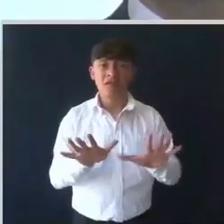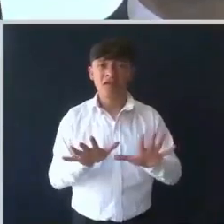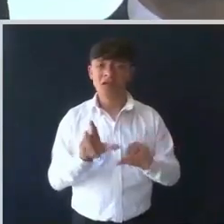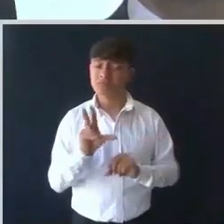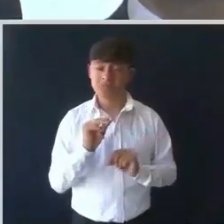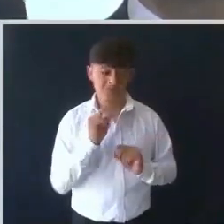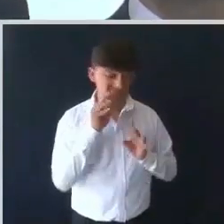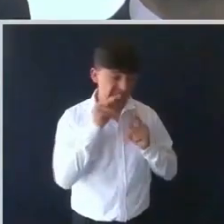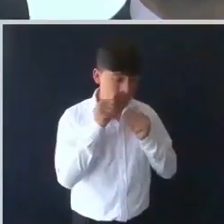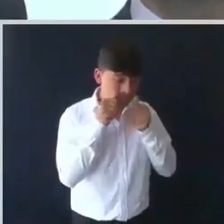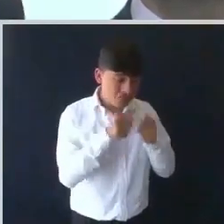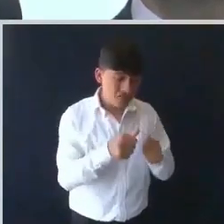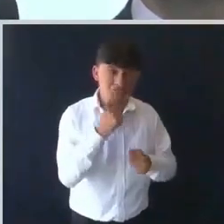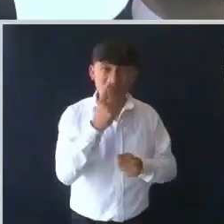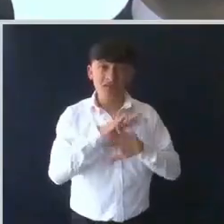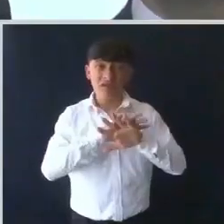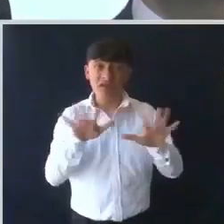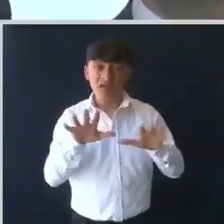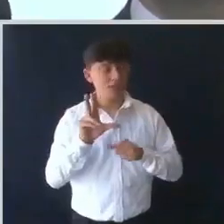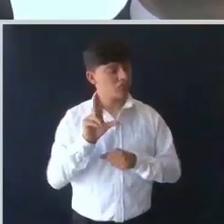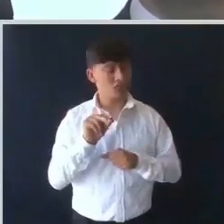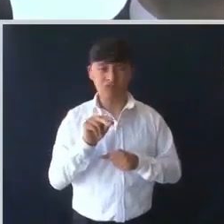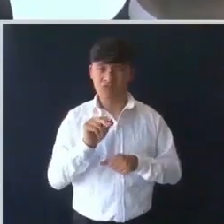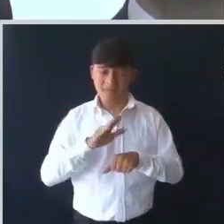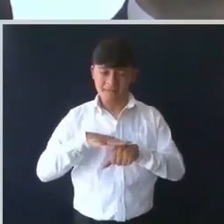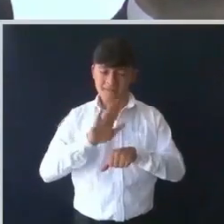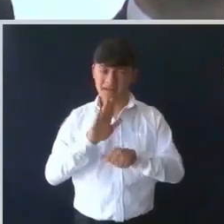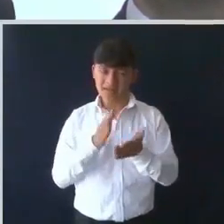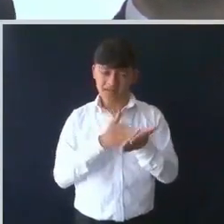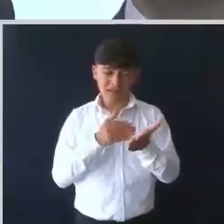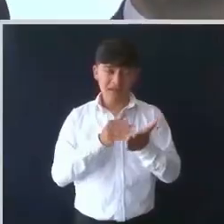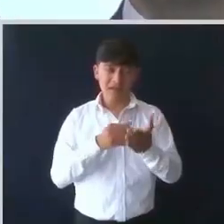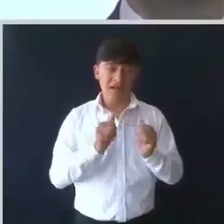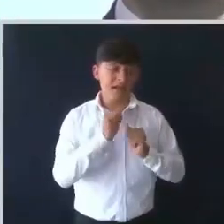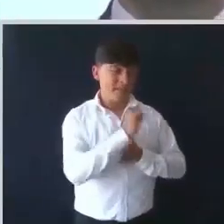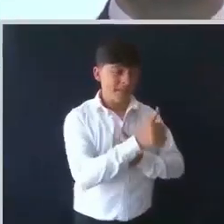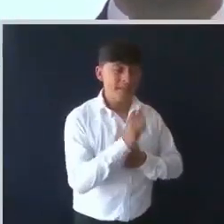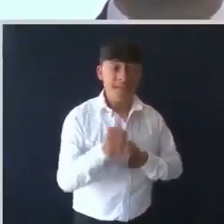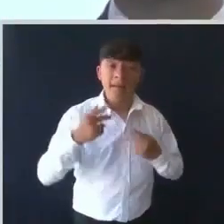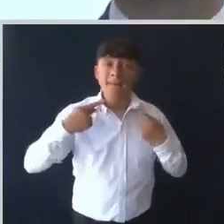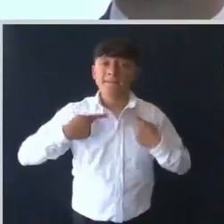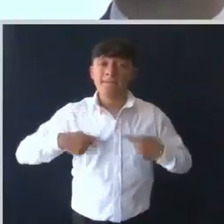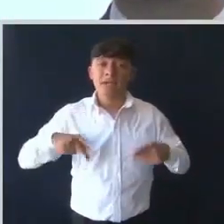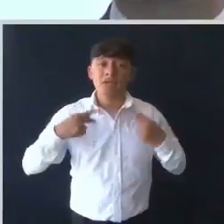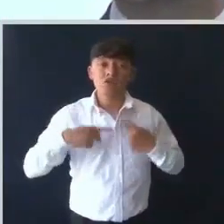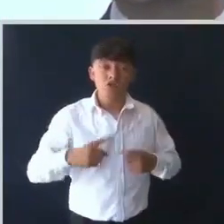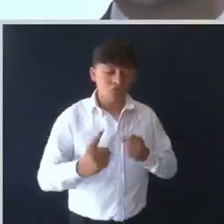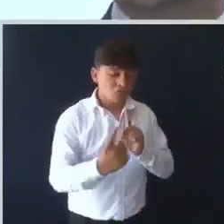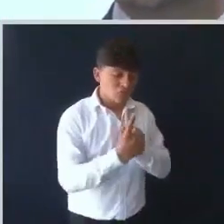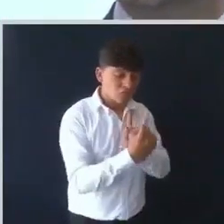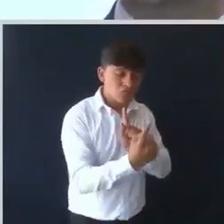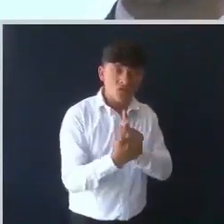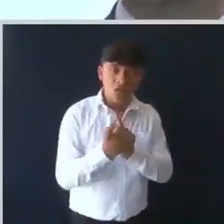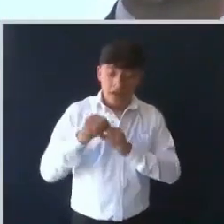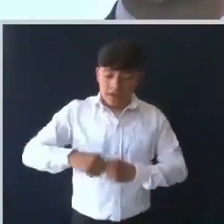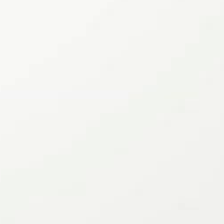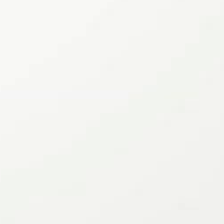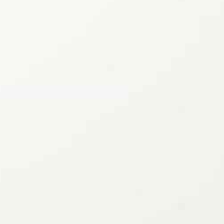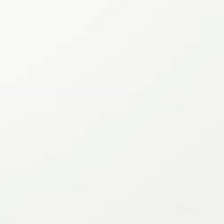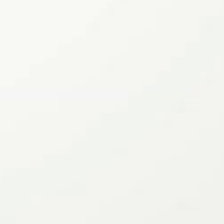atención a cada trámite que tenga que hacer un ciudadano con un municipio, con el municipio de Morelia.